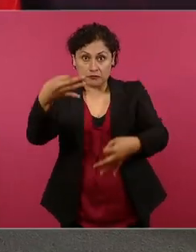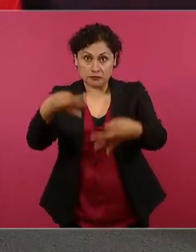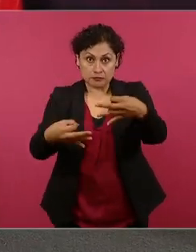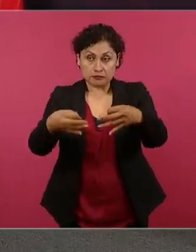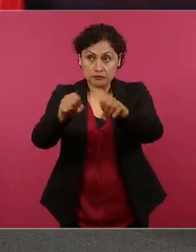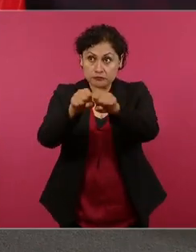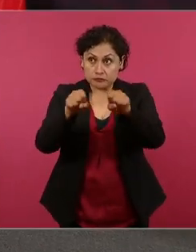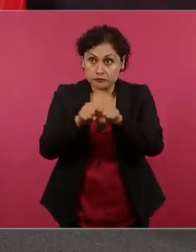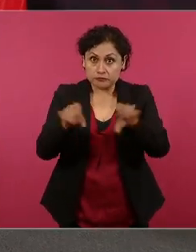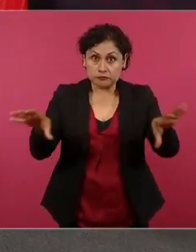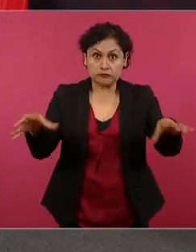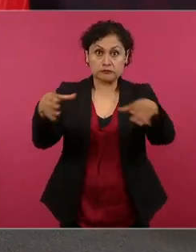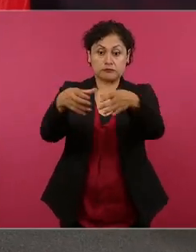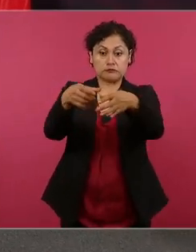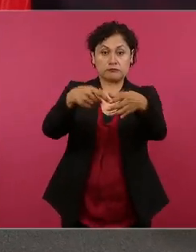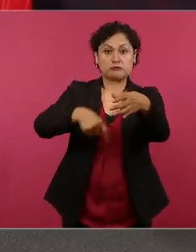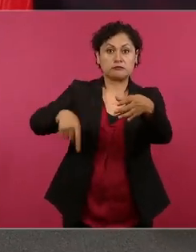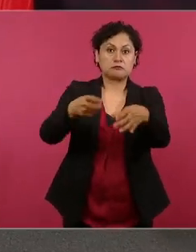Yo creo que